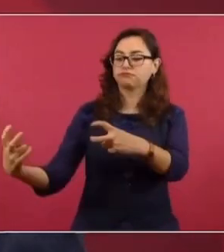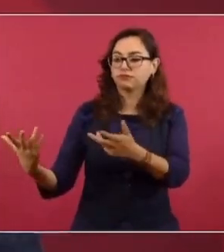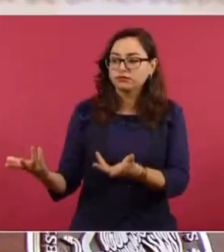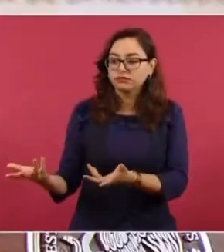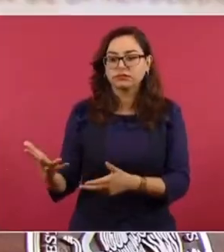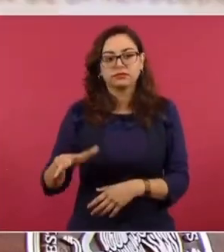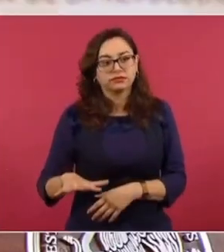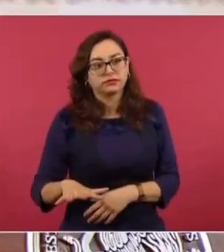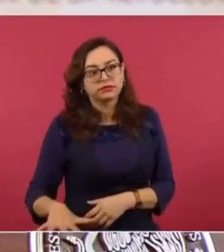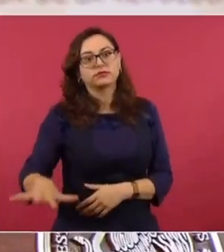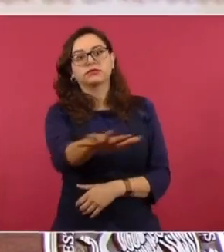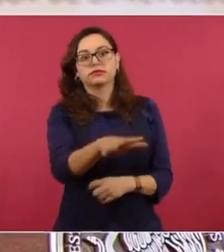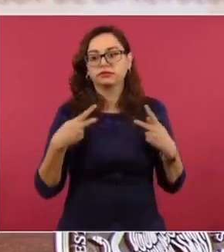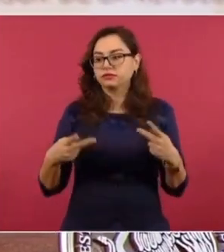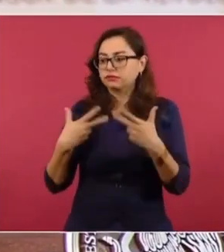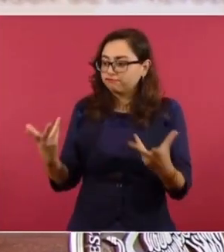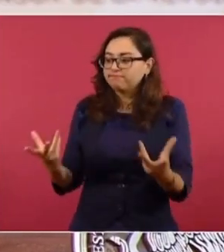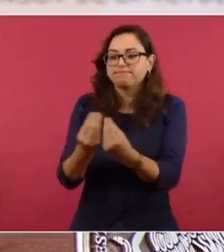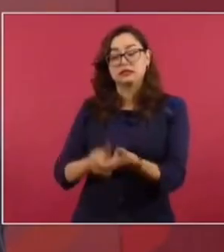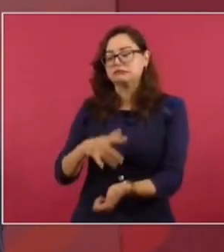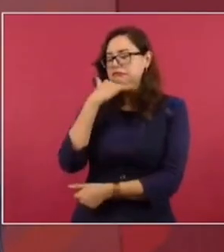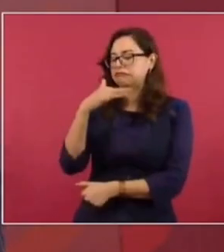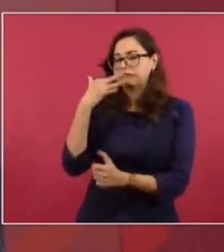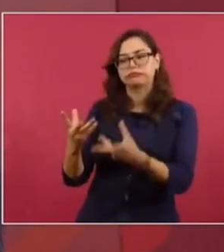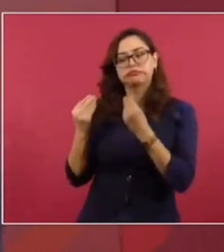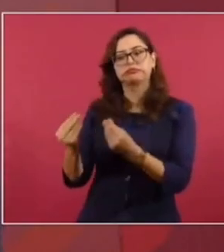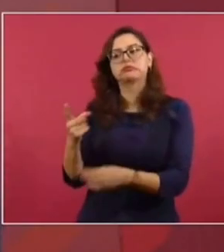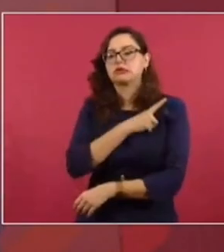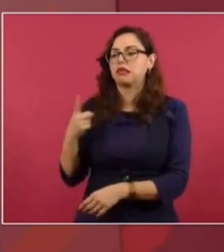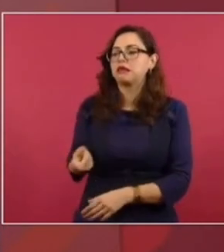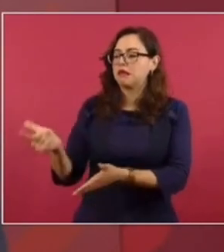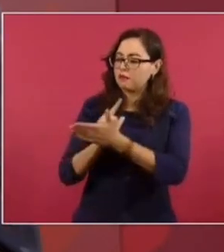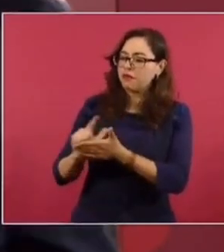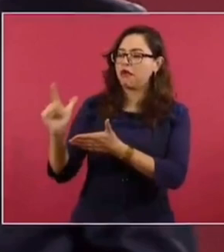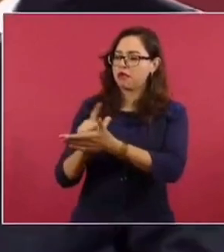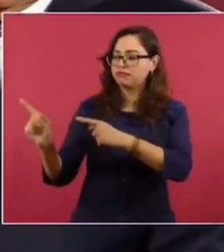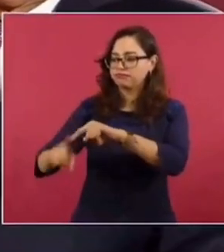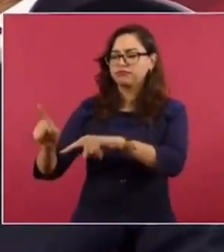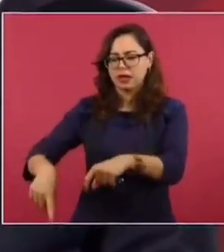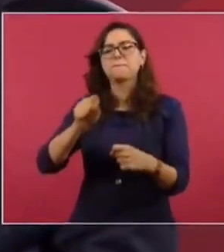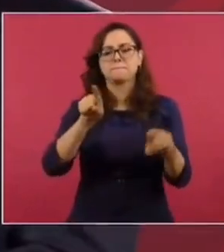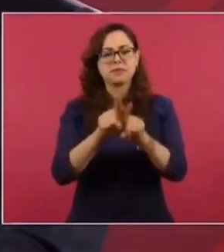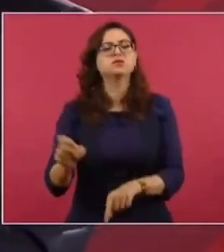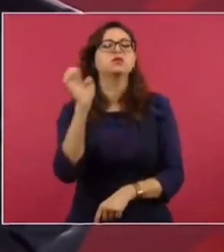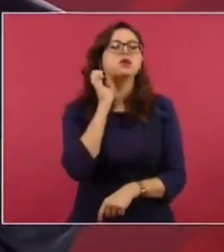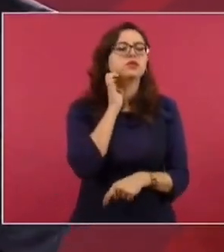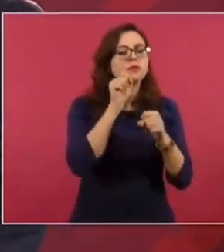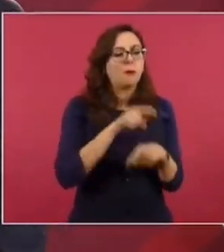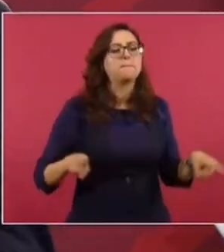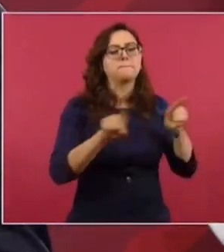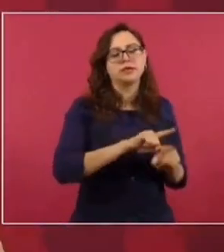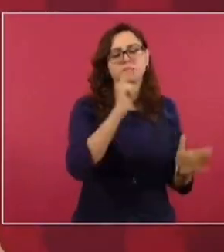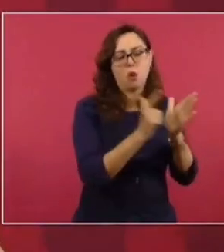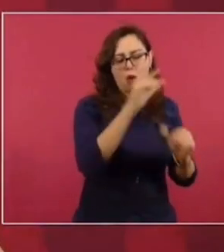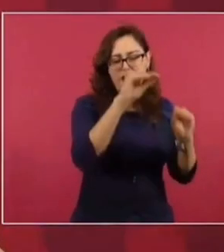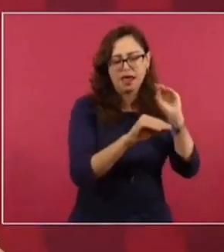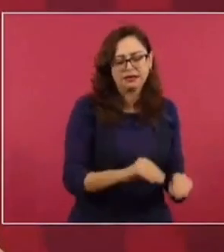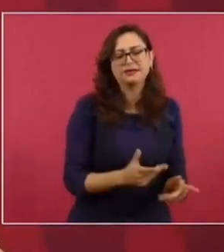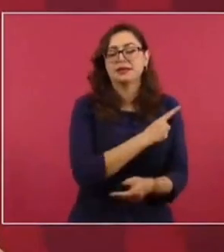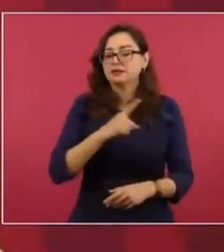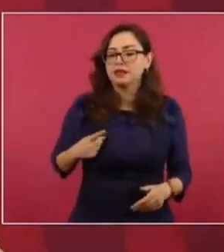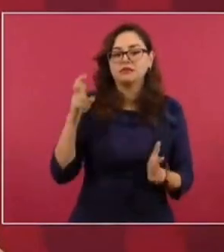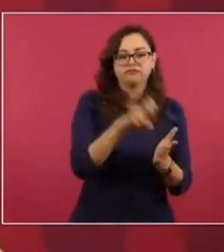separado bastante de la gente, del pueblo. Hay que purificar la vida pública en todos los niveles, en todo el